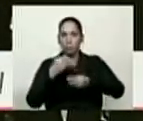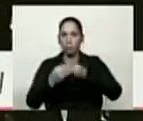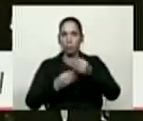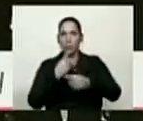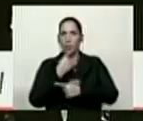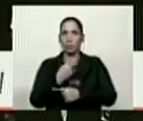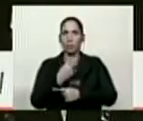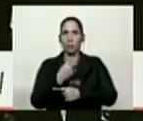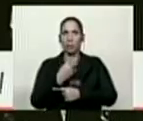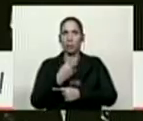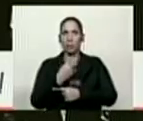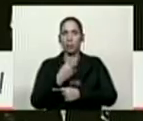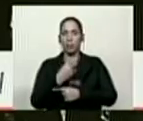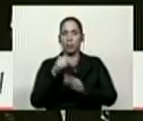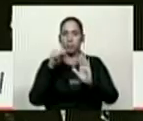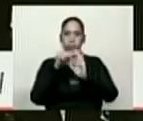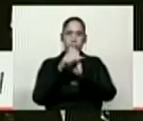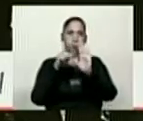lo estipulado